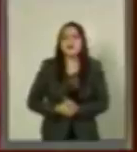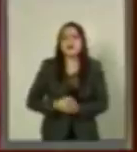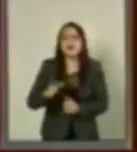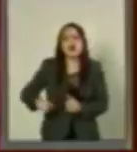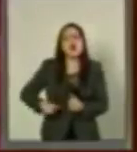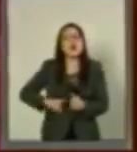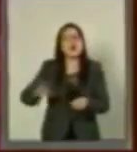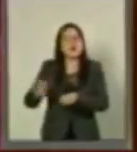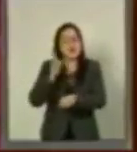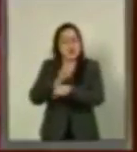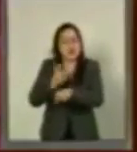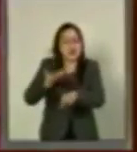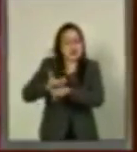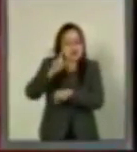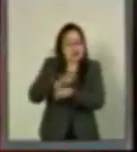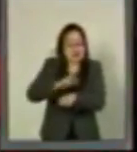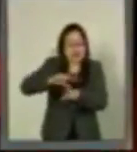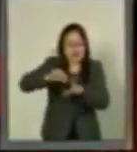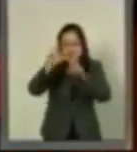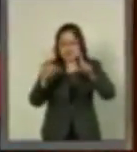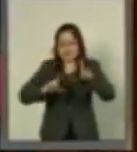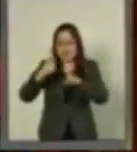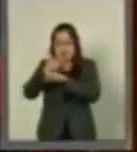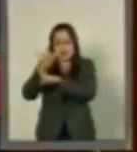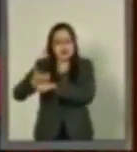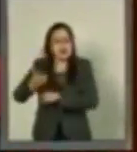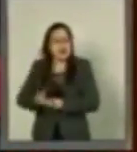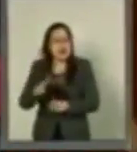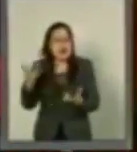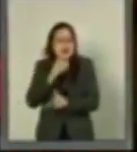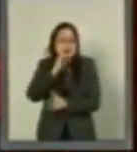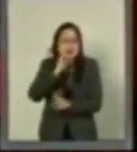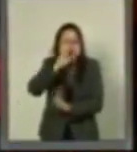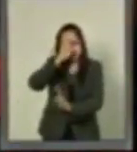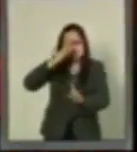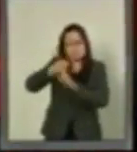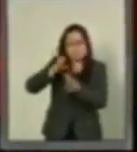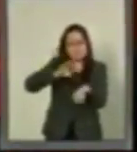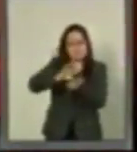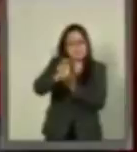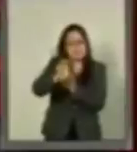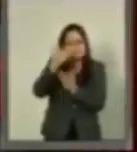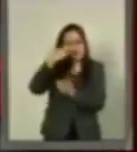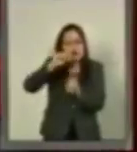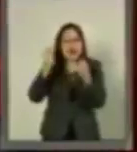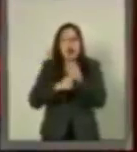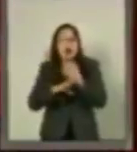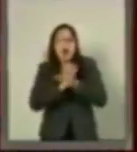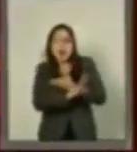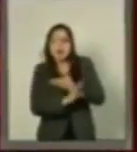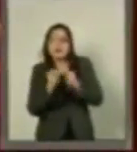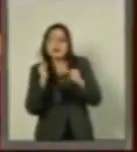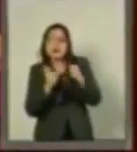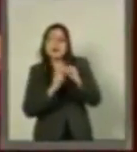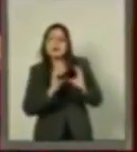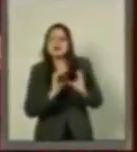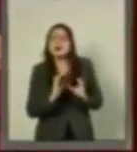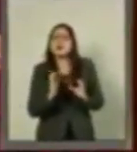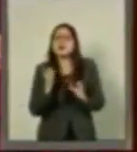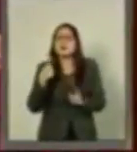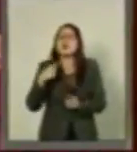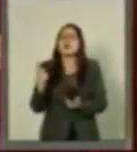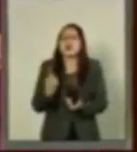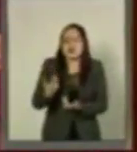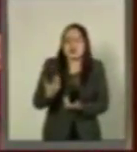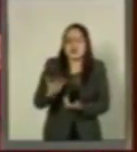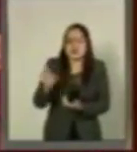como estatales, dejan de dirigir esfuerzos y recursos para un fin preventivo. Total, ¿para qué?